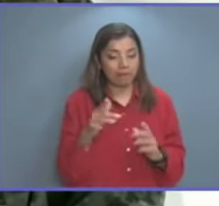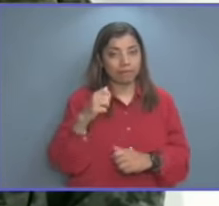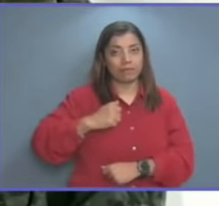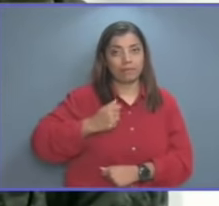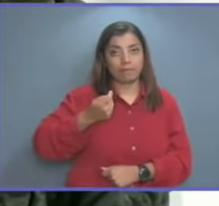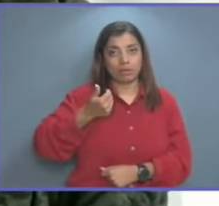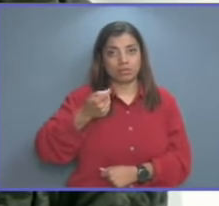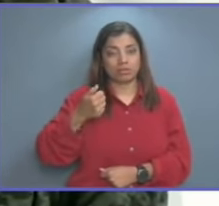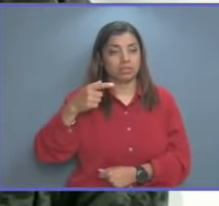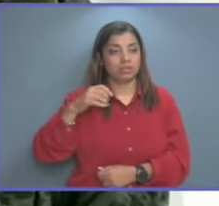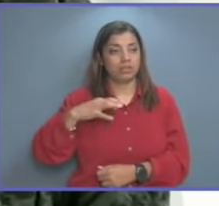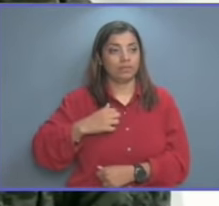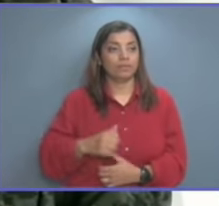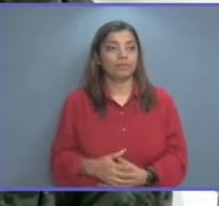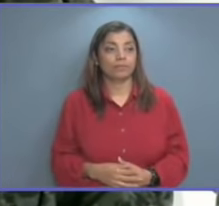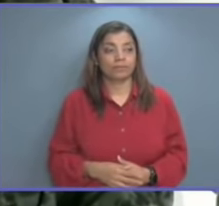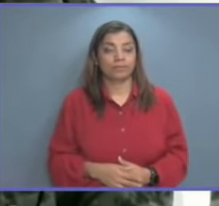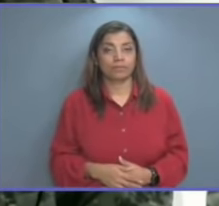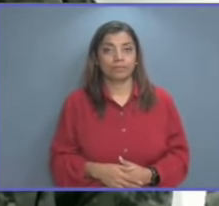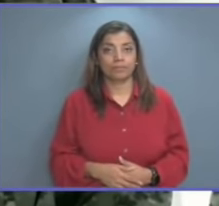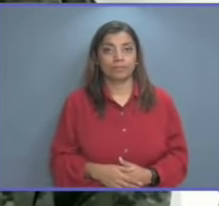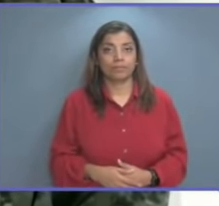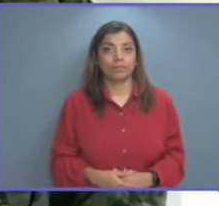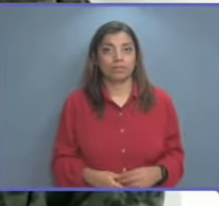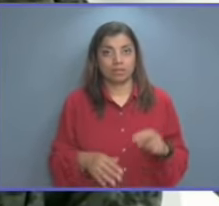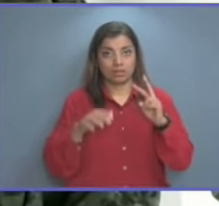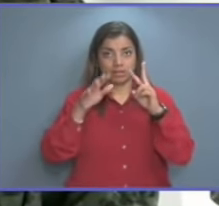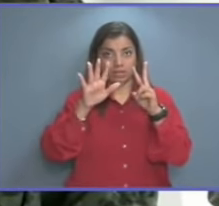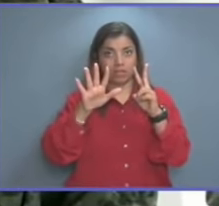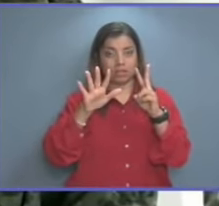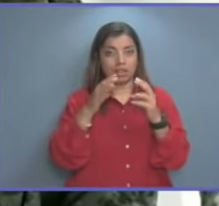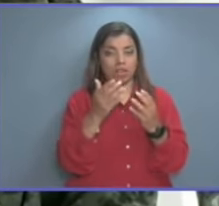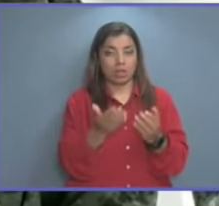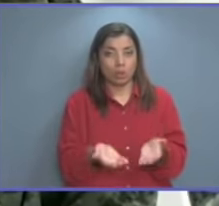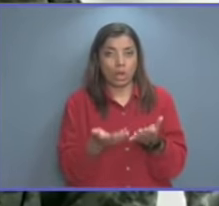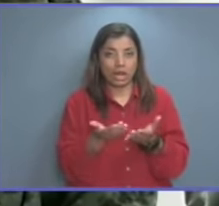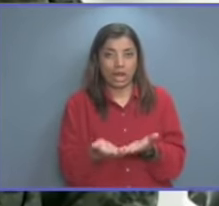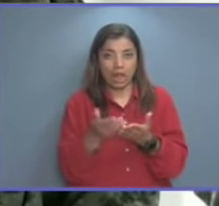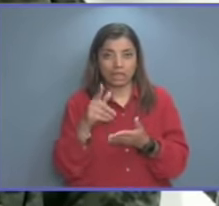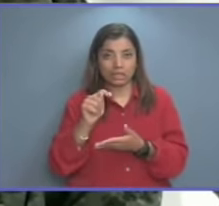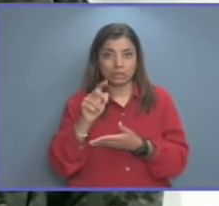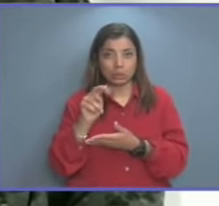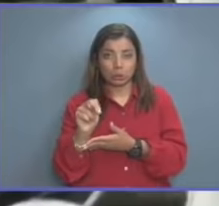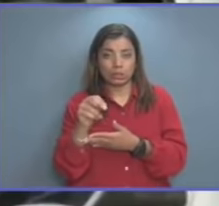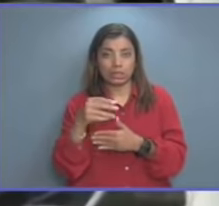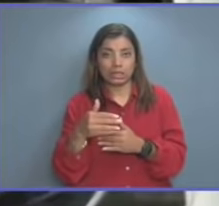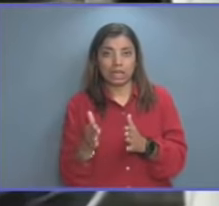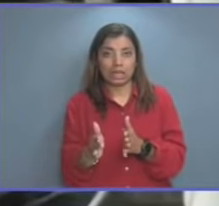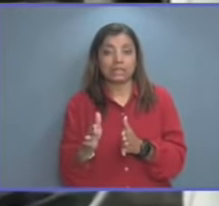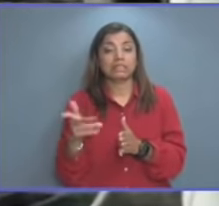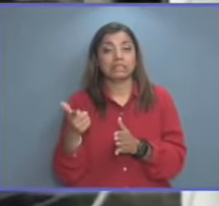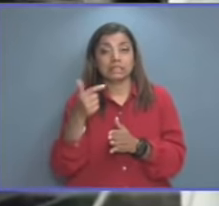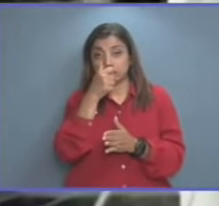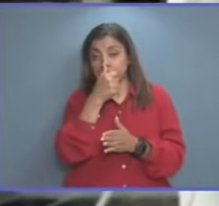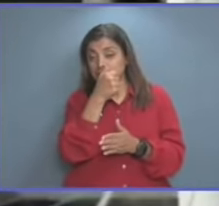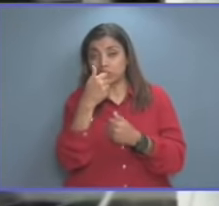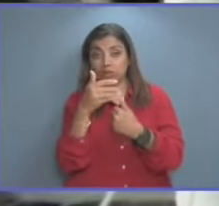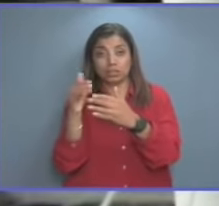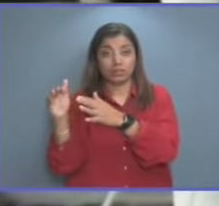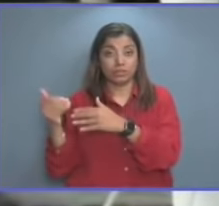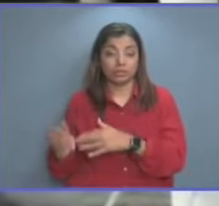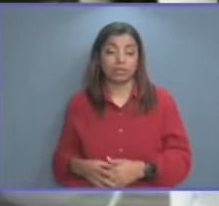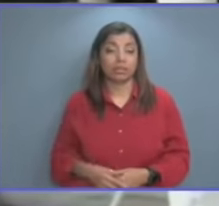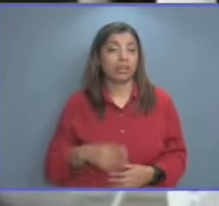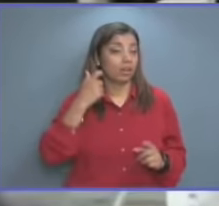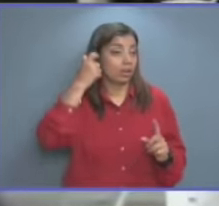7 toneladas de diferentes drogas el ministro de defensa francés minino monroy hizo un balance del total de